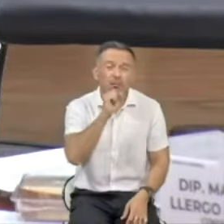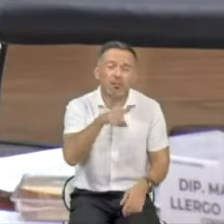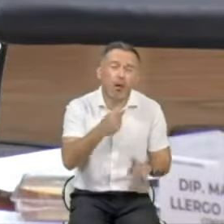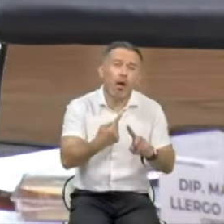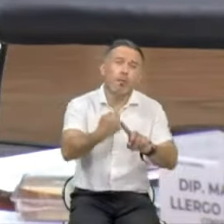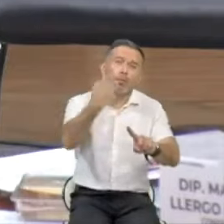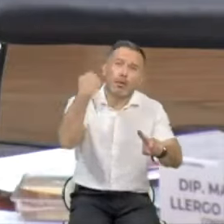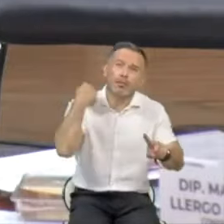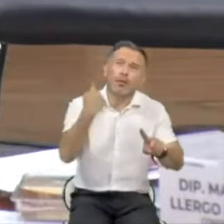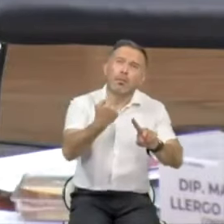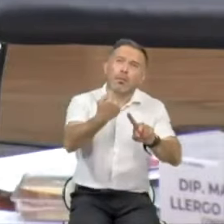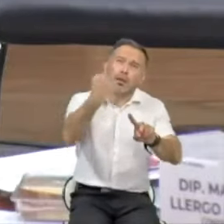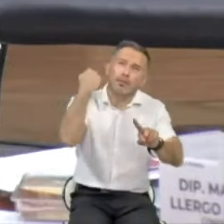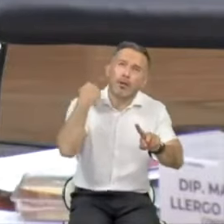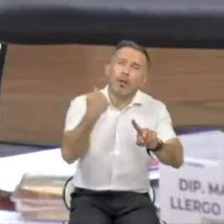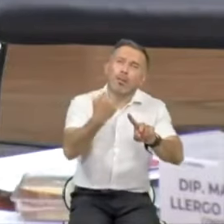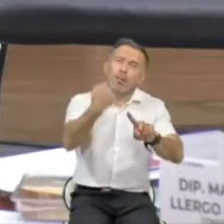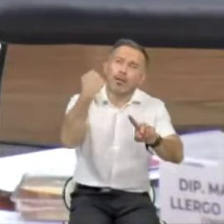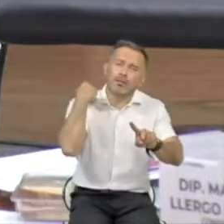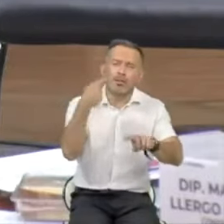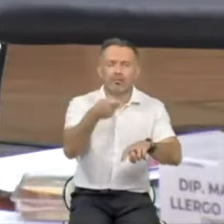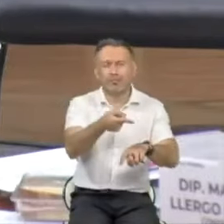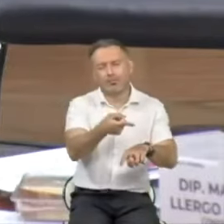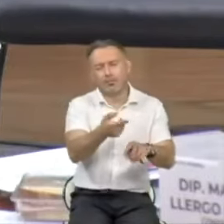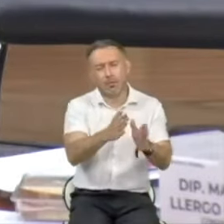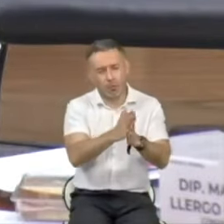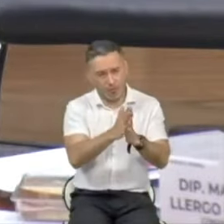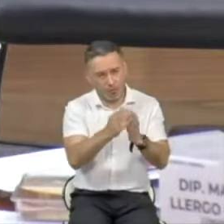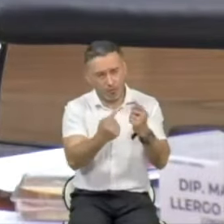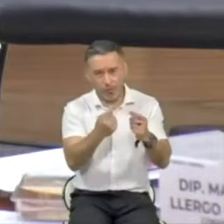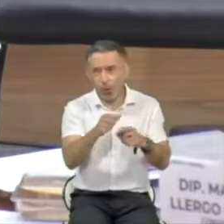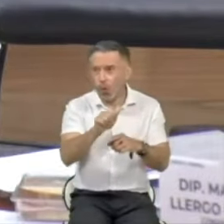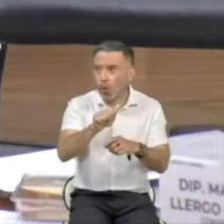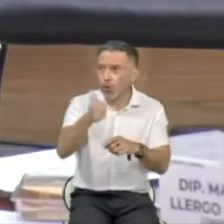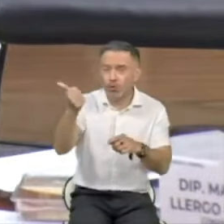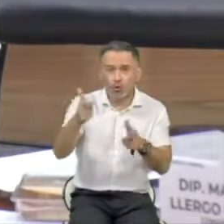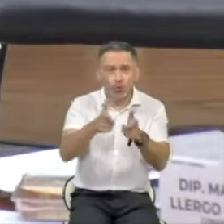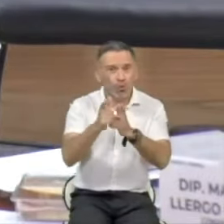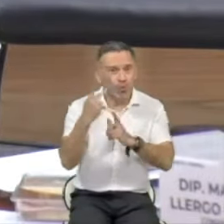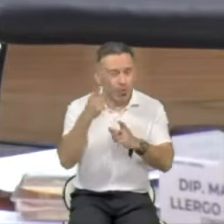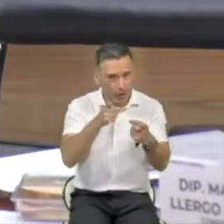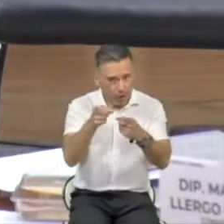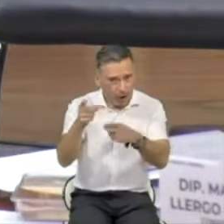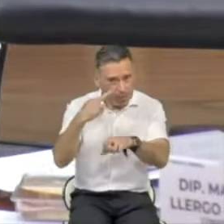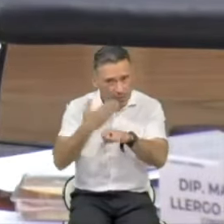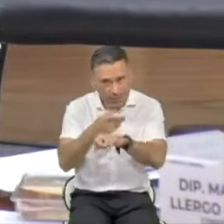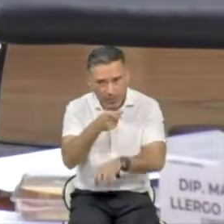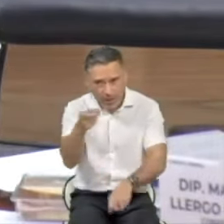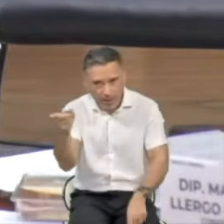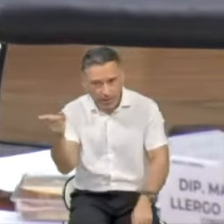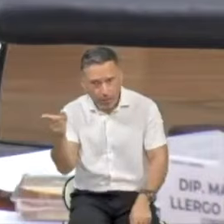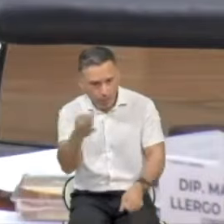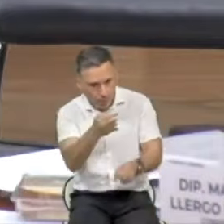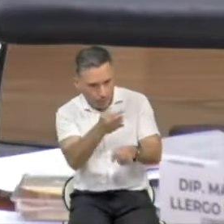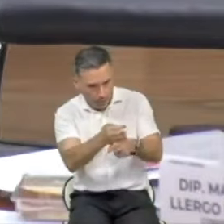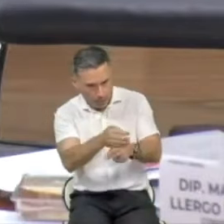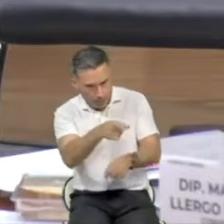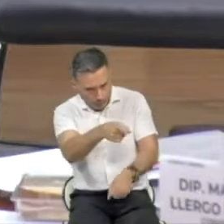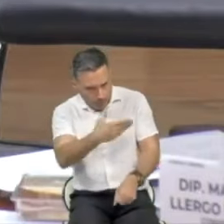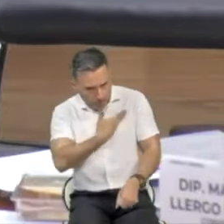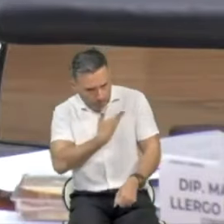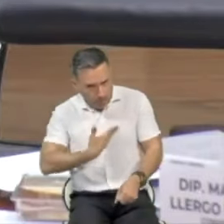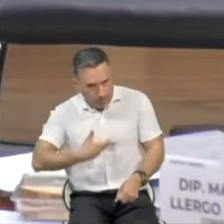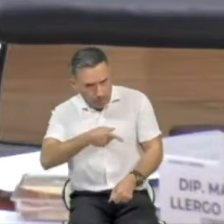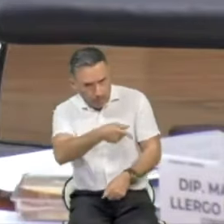quieren acusar responsabilidad de otros actores políticos cuando son los encargados del estado mexicano Y su